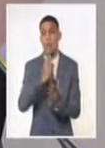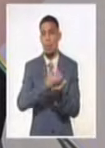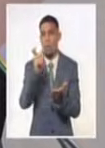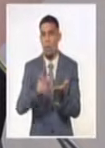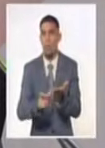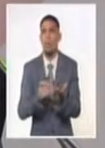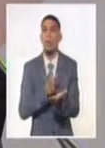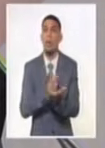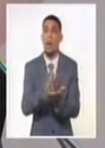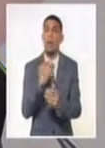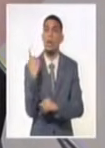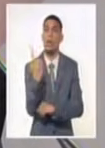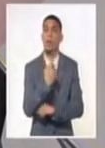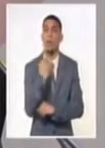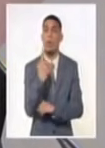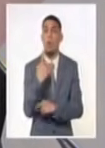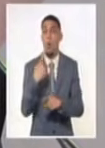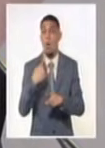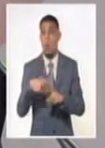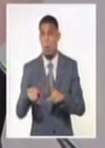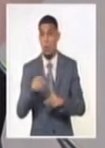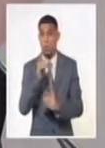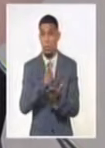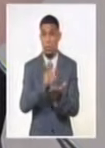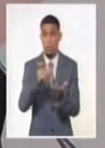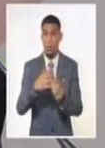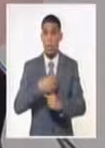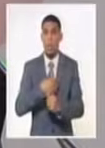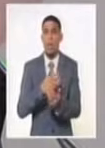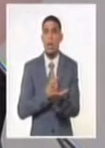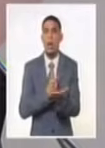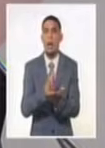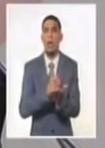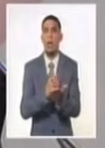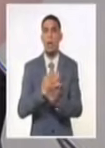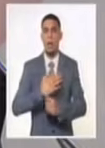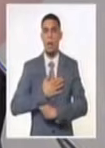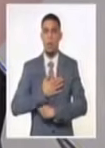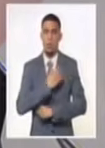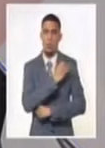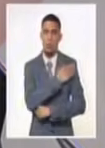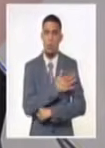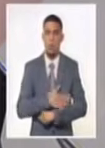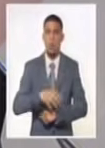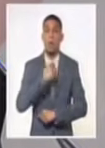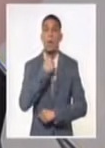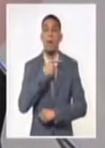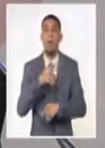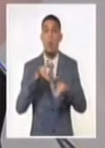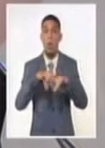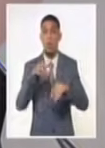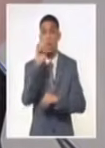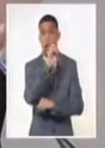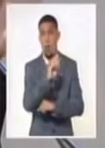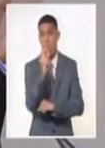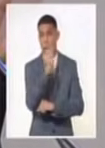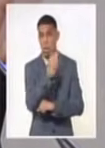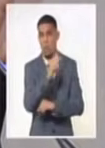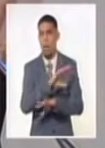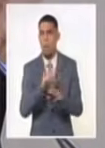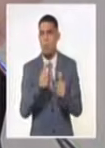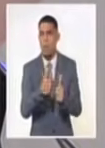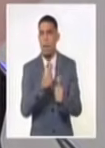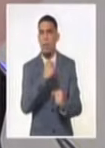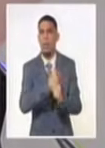tantos de carreras regionales. La Universidad de Oriente esta mañana en el Consejo de Dirección, la rectora se refería que tenían trabajo coordinado con 7